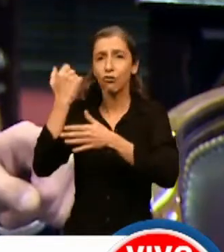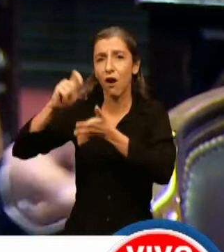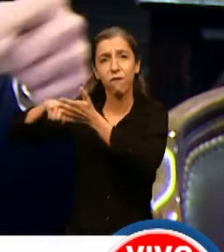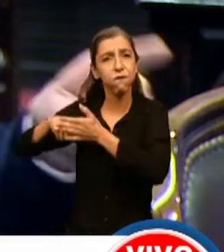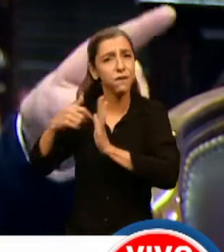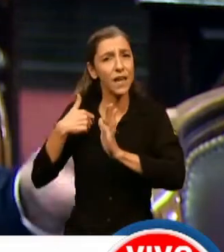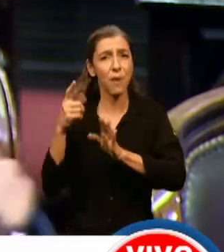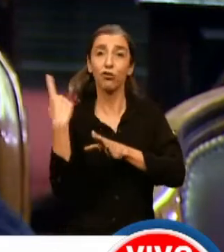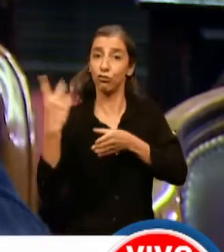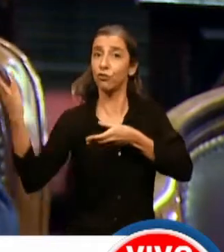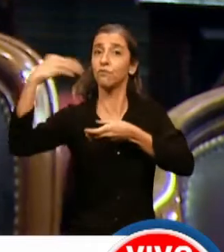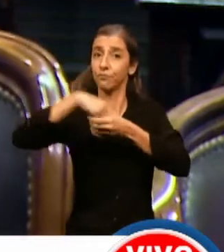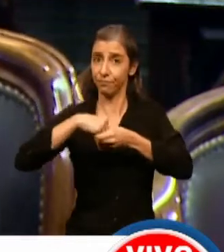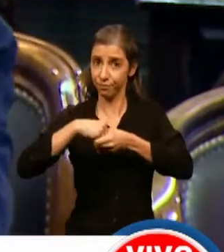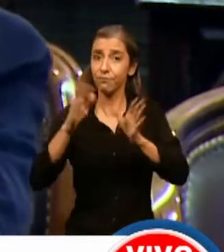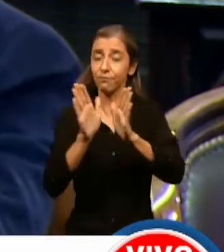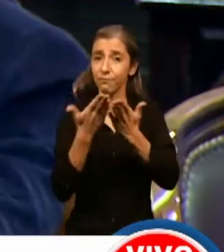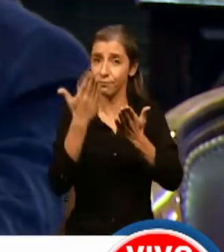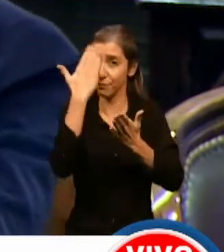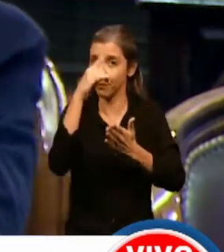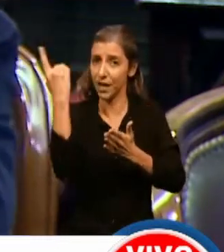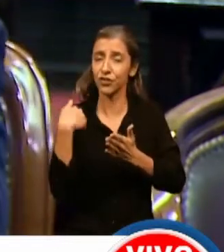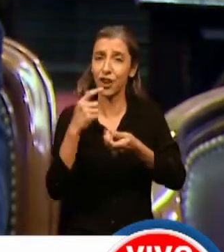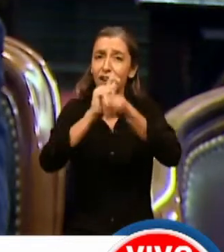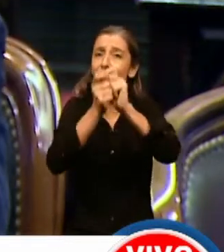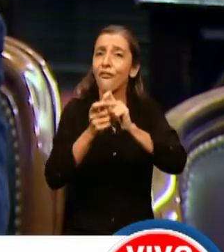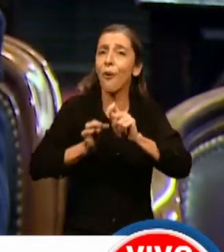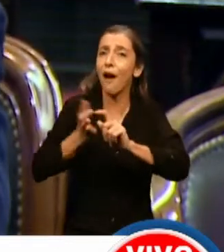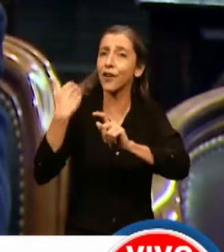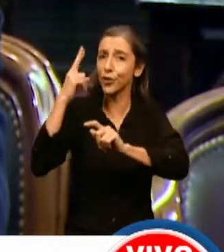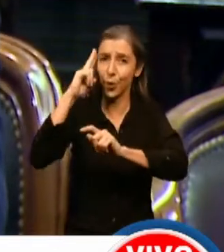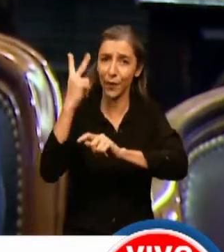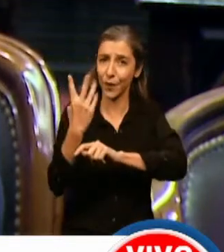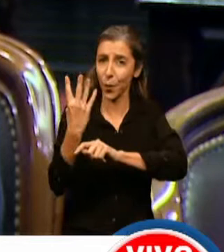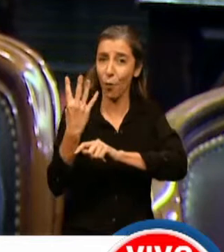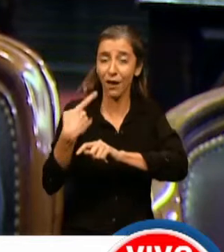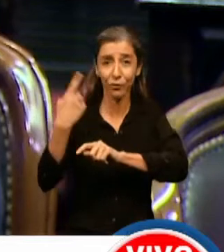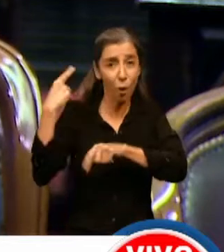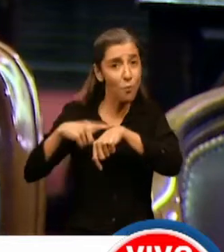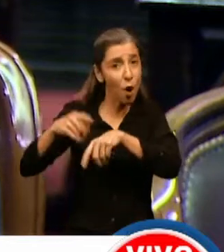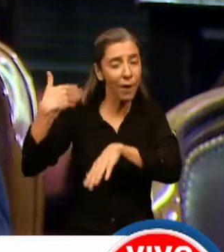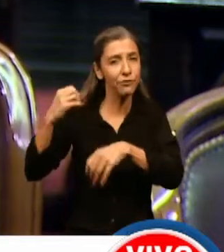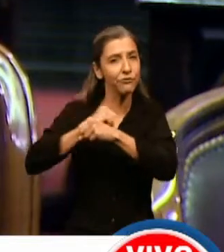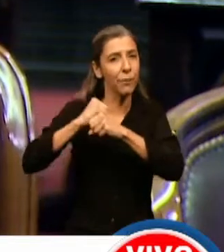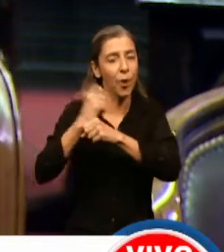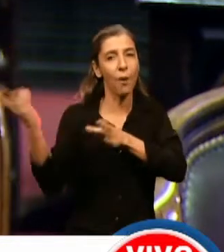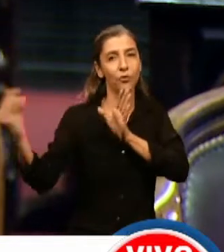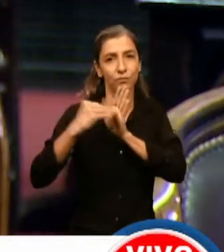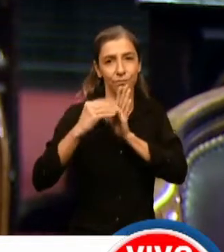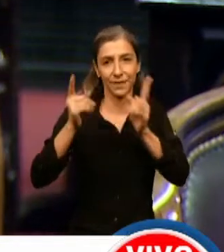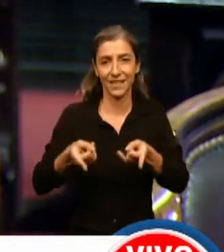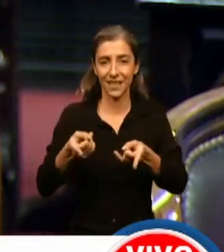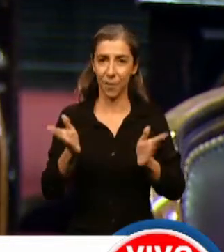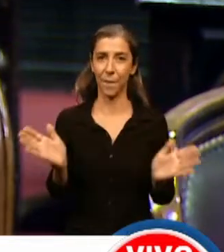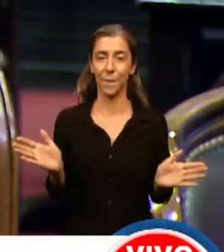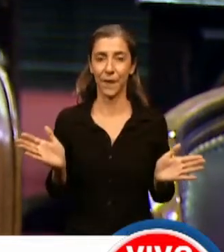incorporados en nuestra Constitución en la reforma del 94. Este tipo de leyes que hoy vamos a votar, presidente, son